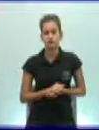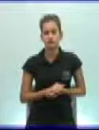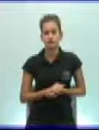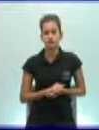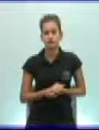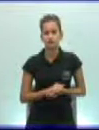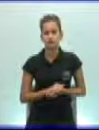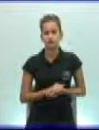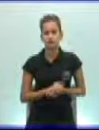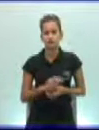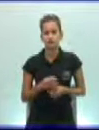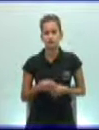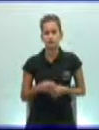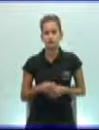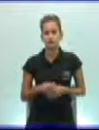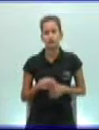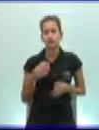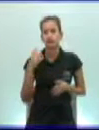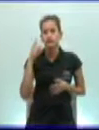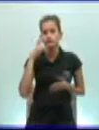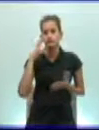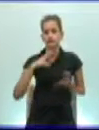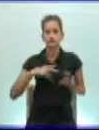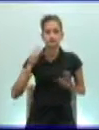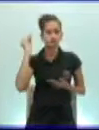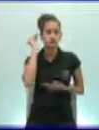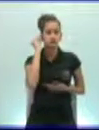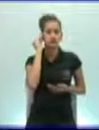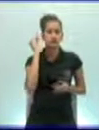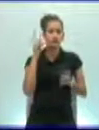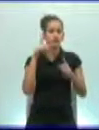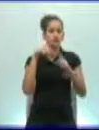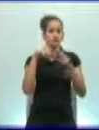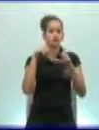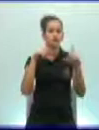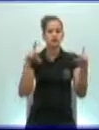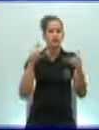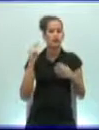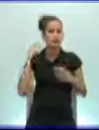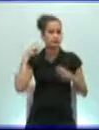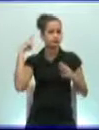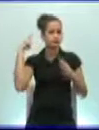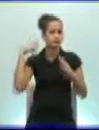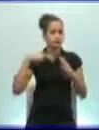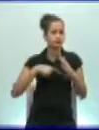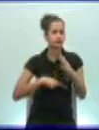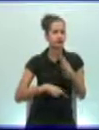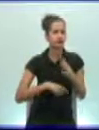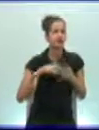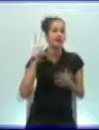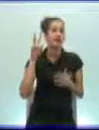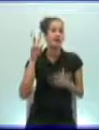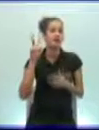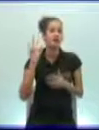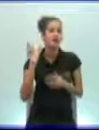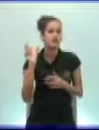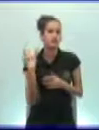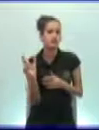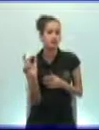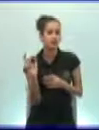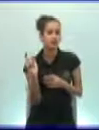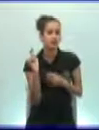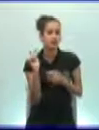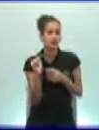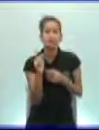Como siempre, estaremos leyendo y comprendiendo textos y vamos a profundizar en el verbo, que es una clase